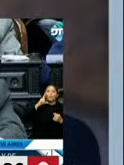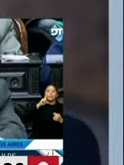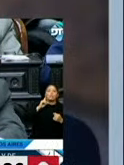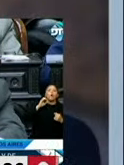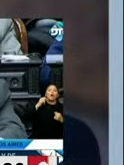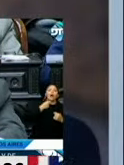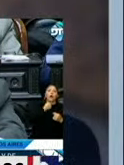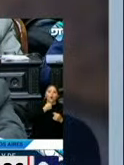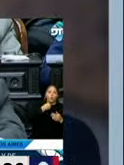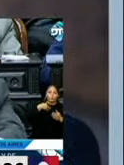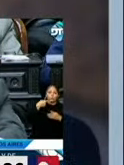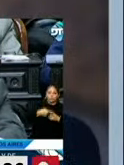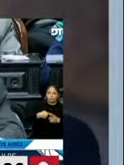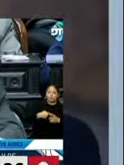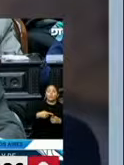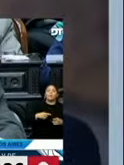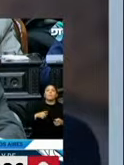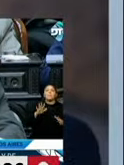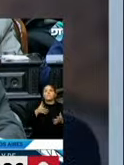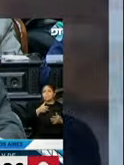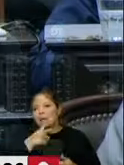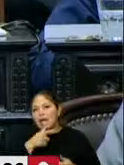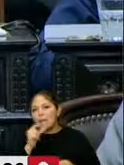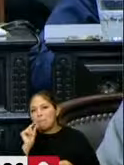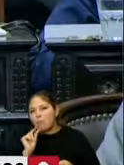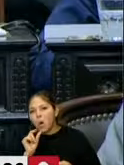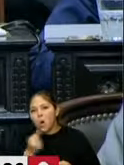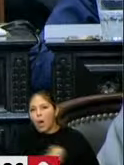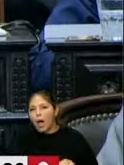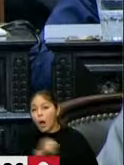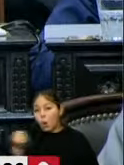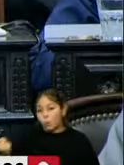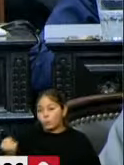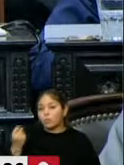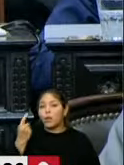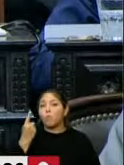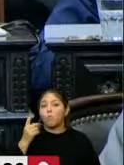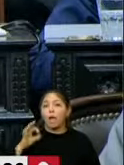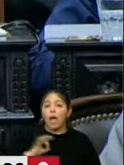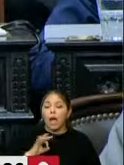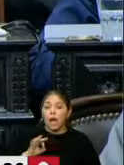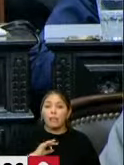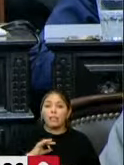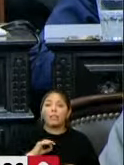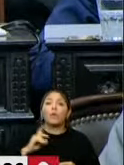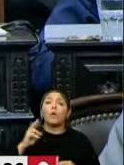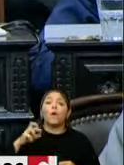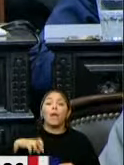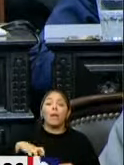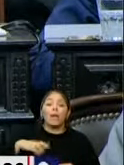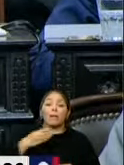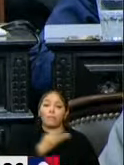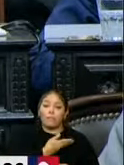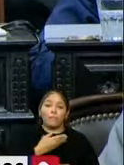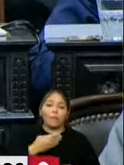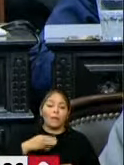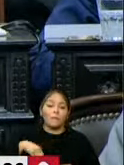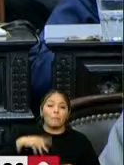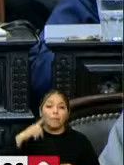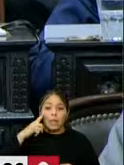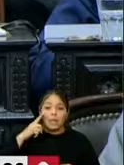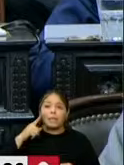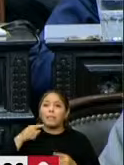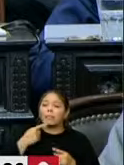están mal es cada vez menor Yo pensaba que Qué efecto puede provocar una frase como como esta en la